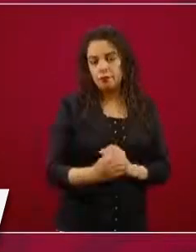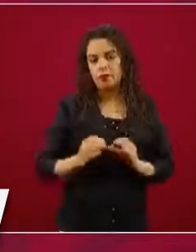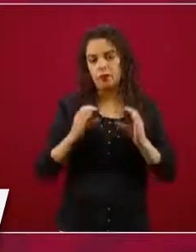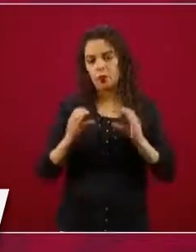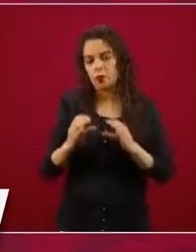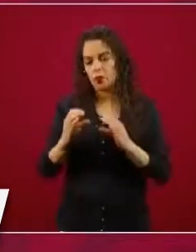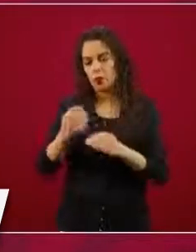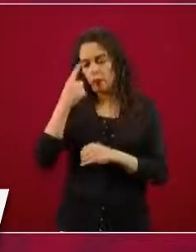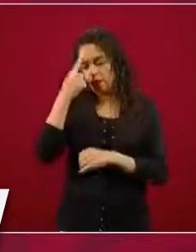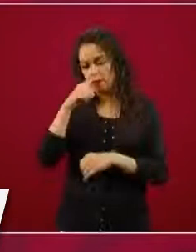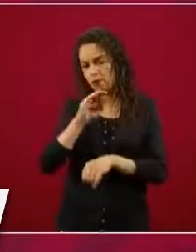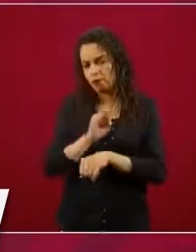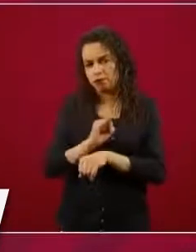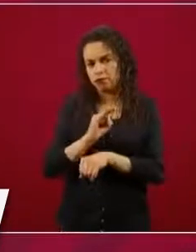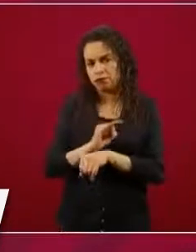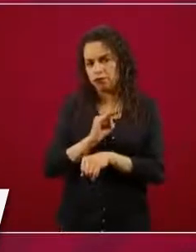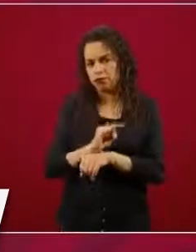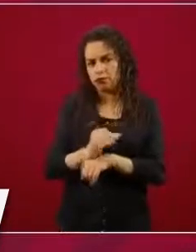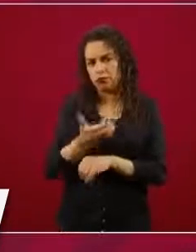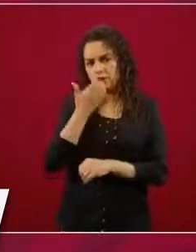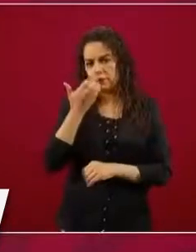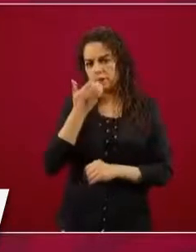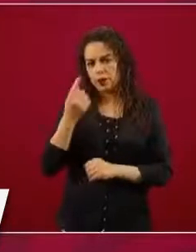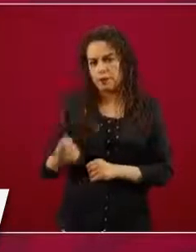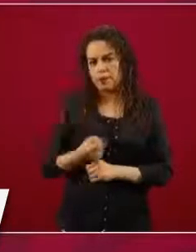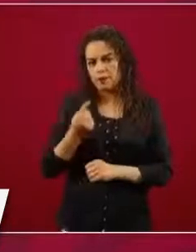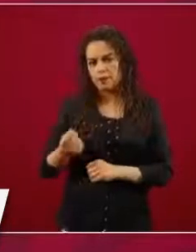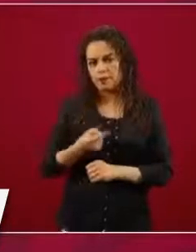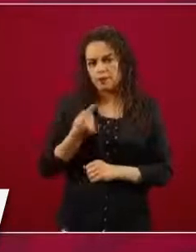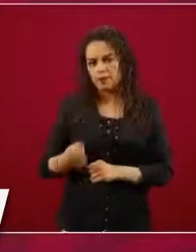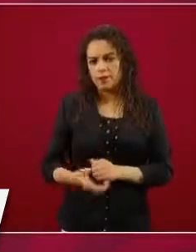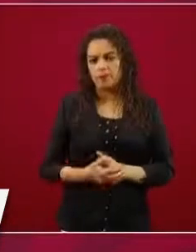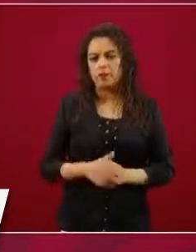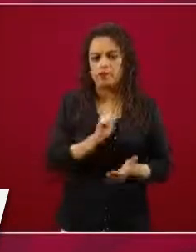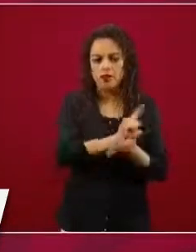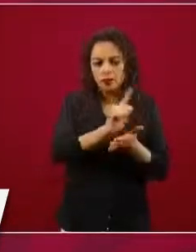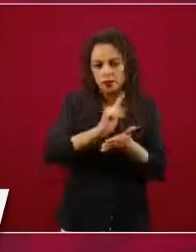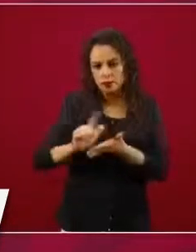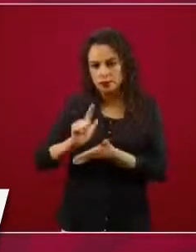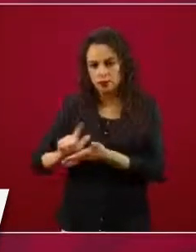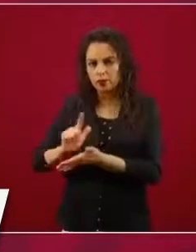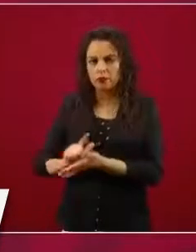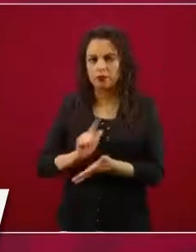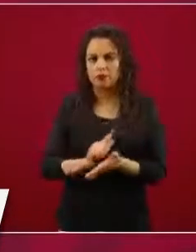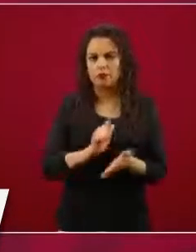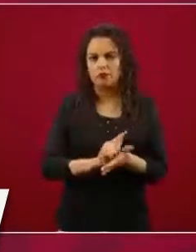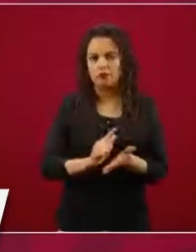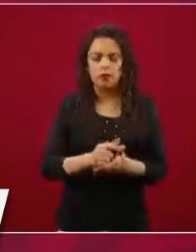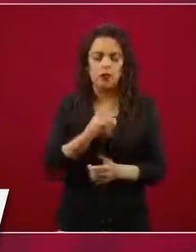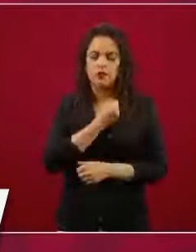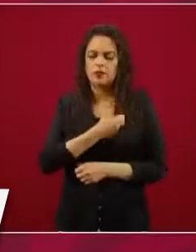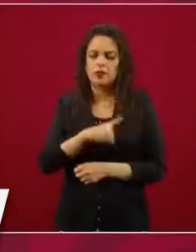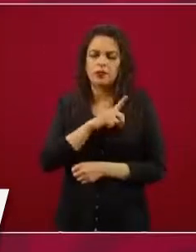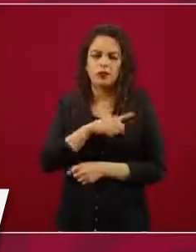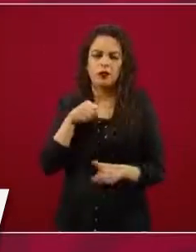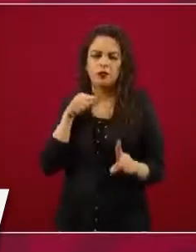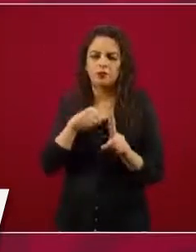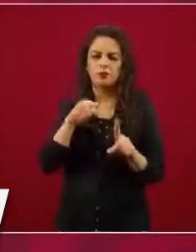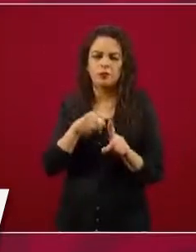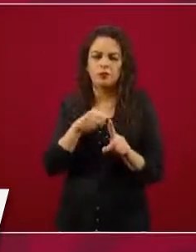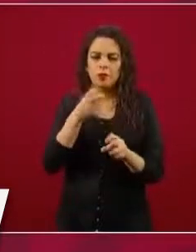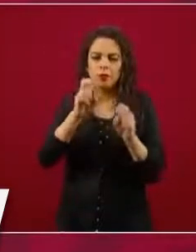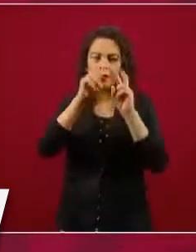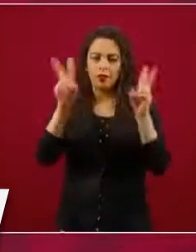medidas de higiene, de salud, que debemos